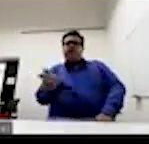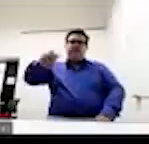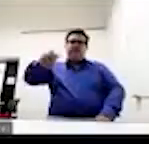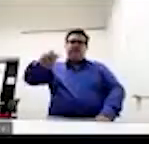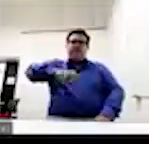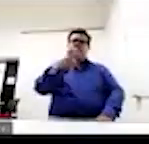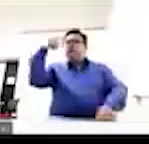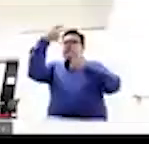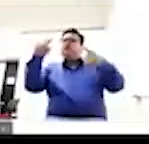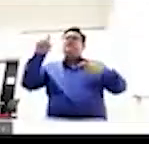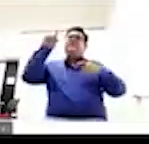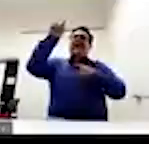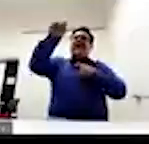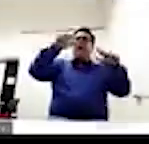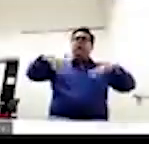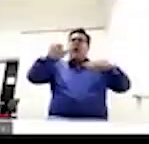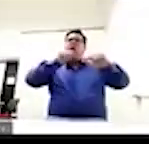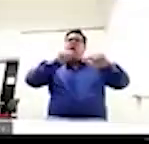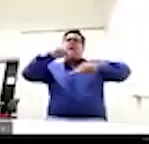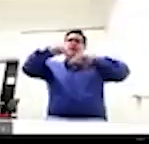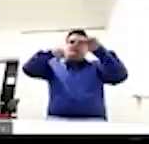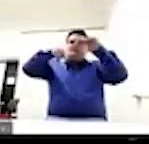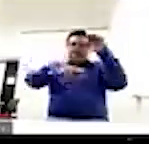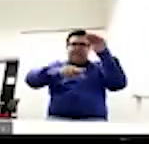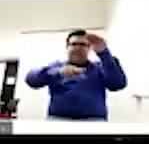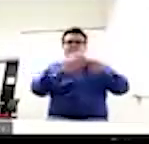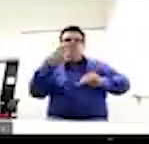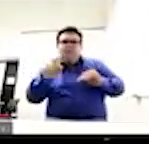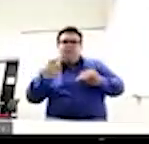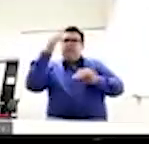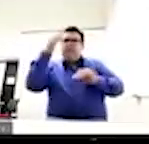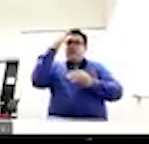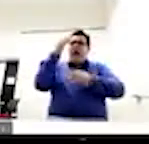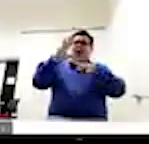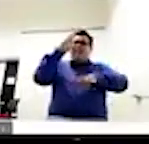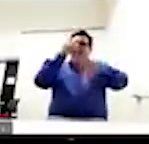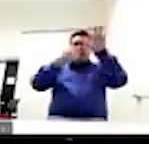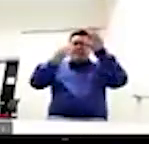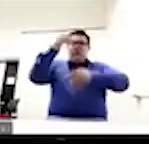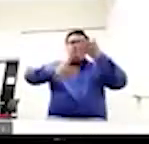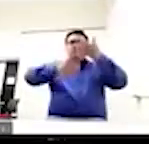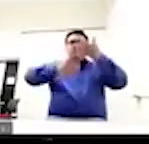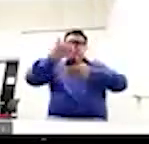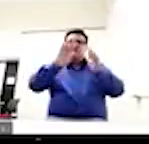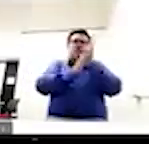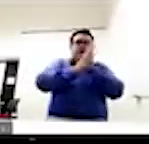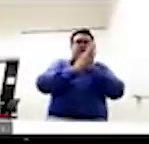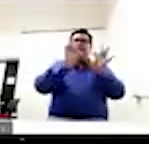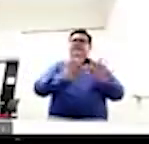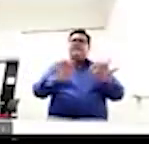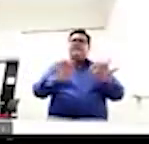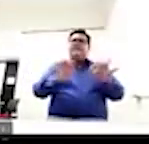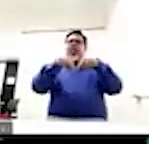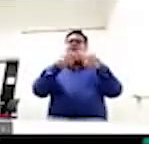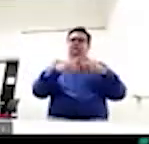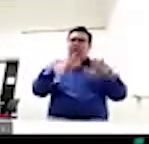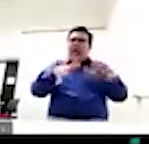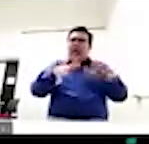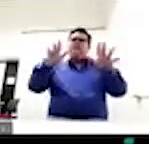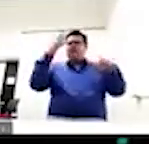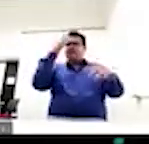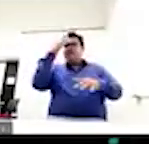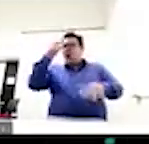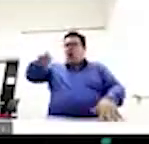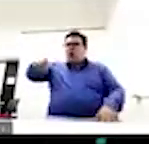mundo acuático. Dentro del proceso de aprendizaje, infringe la dieta sexual. Aquello serpentino que ya se